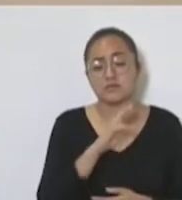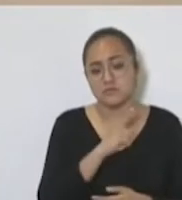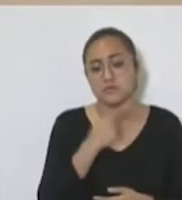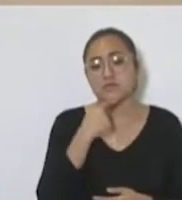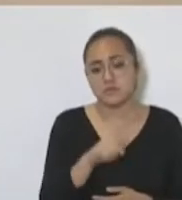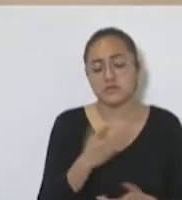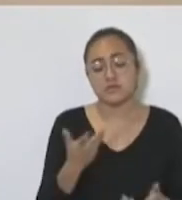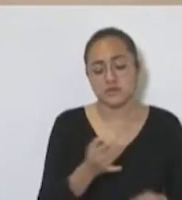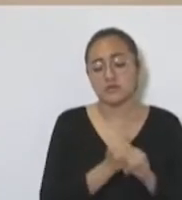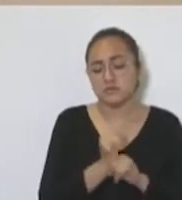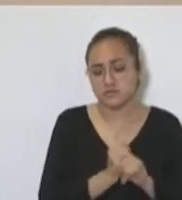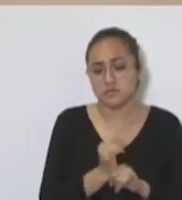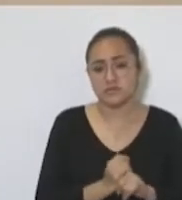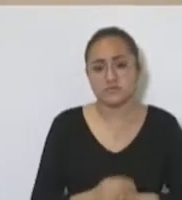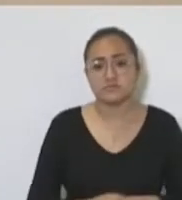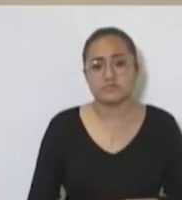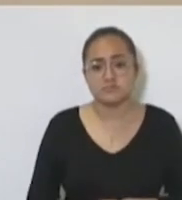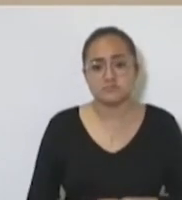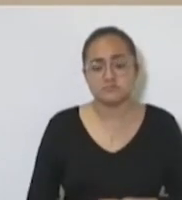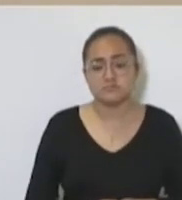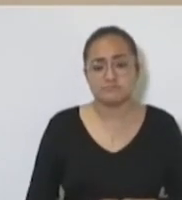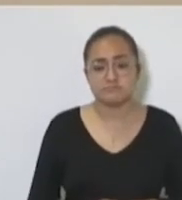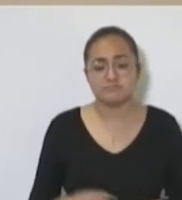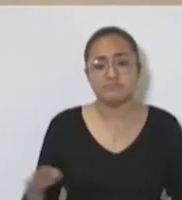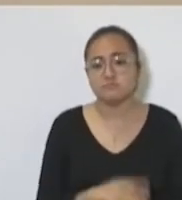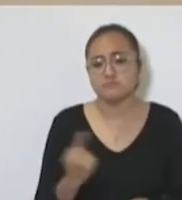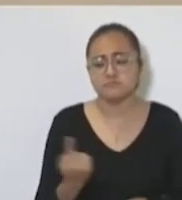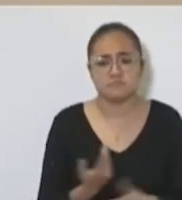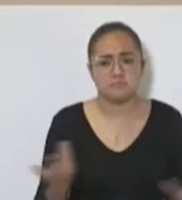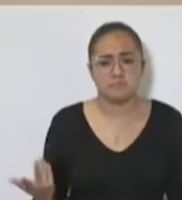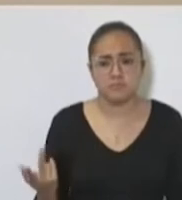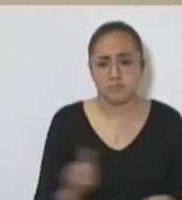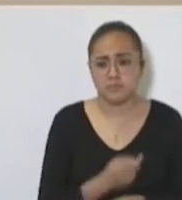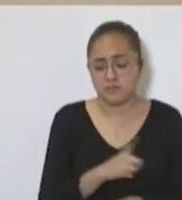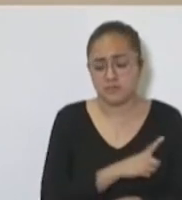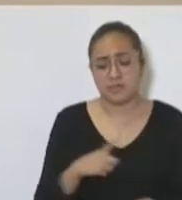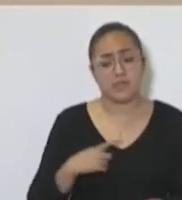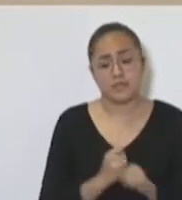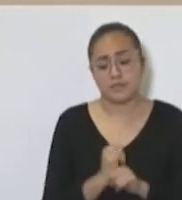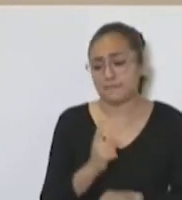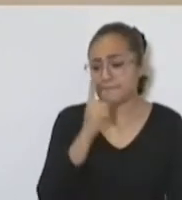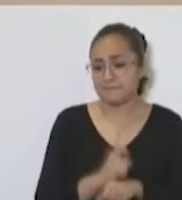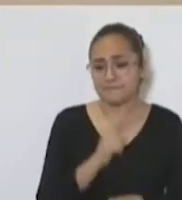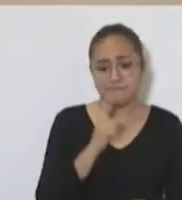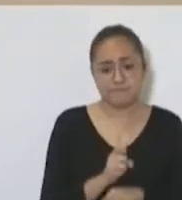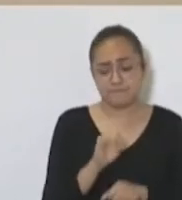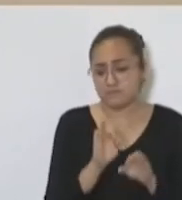se que se investigue porque es hecho debe de investigarse